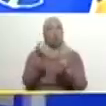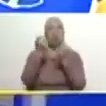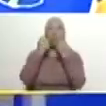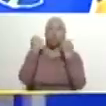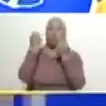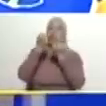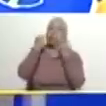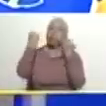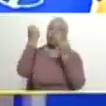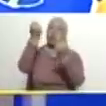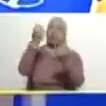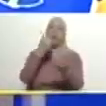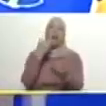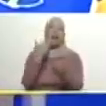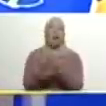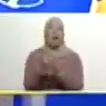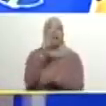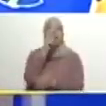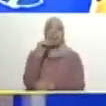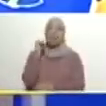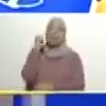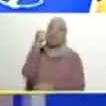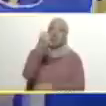las décadas. Muchísimas gracias.